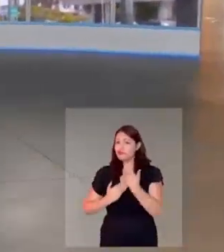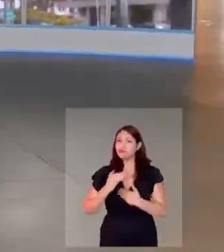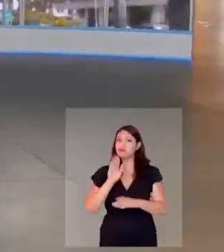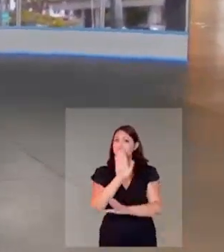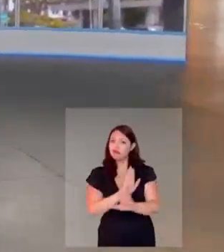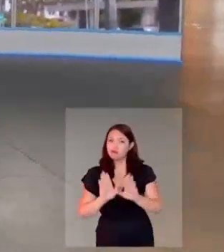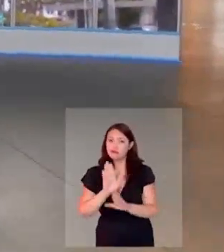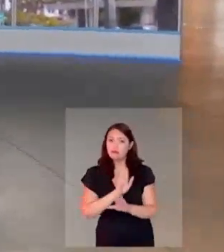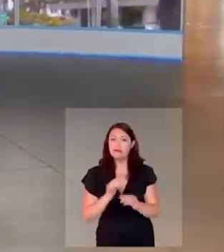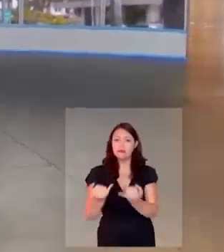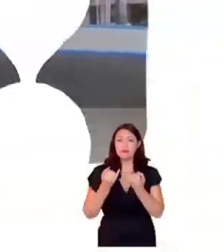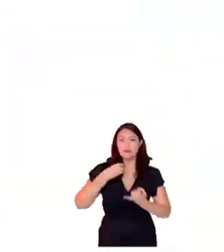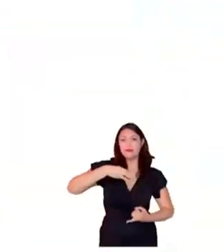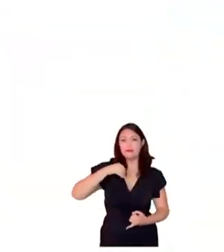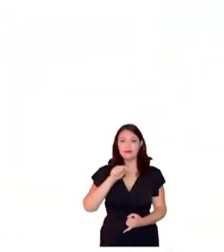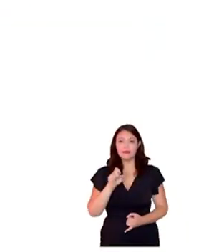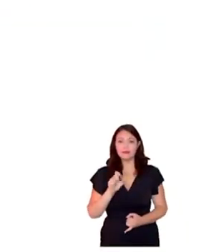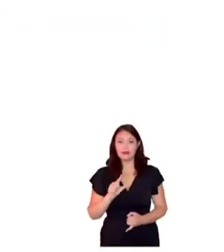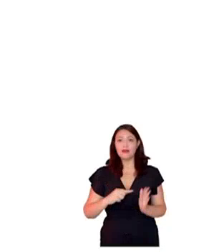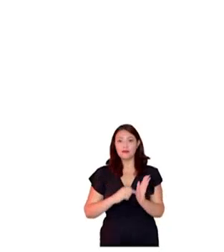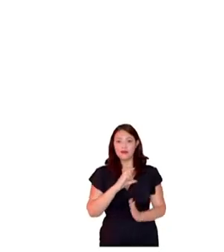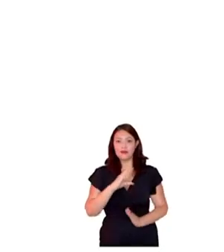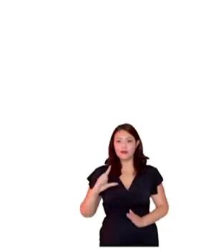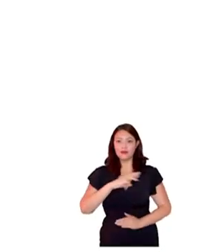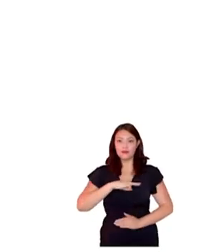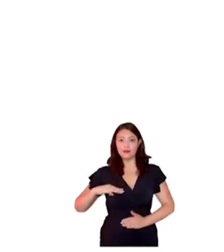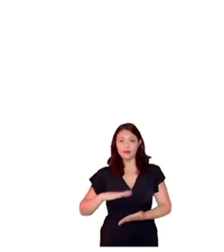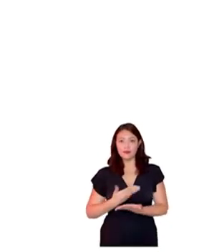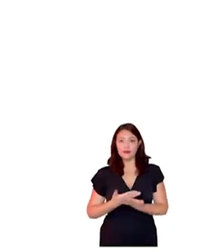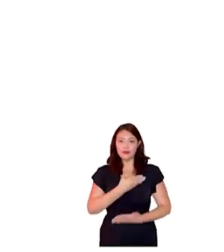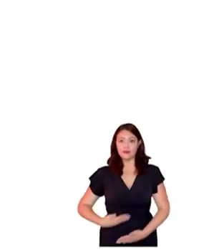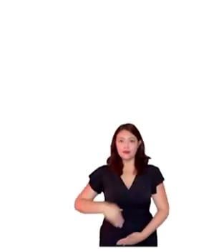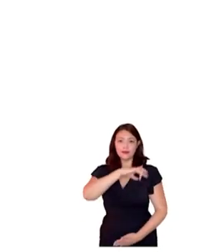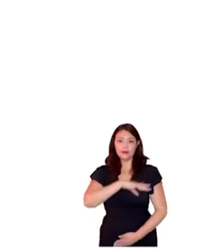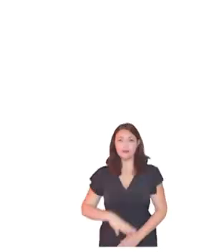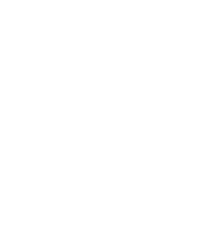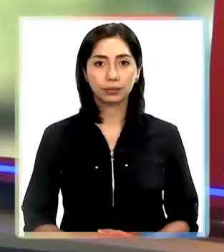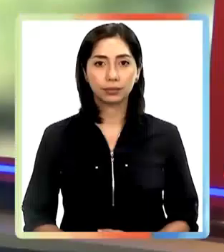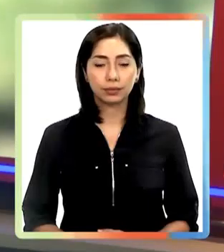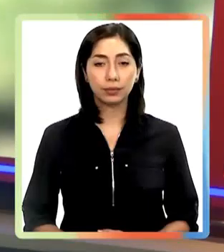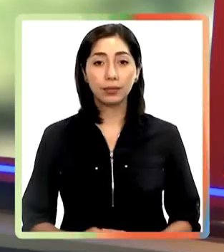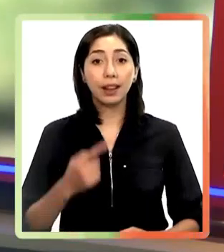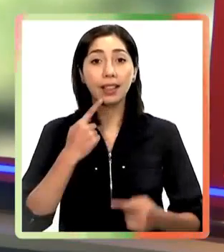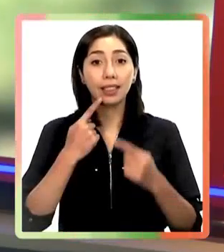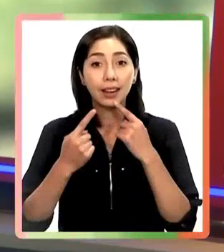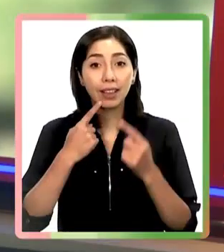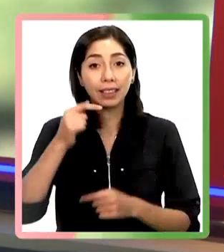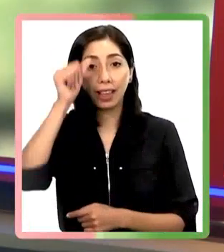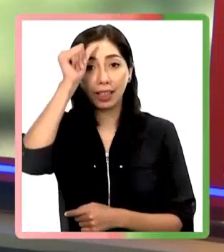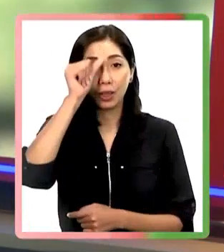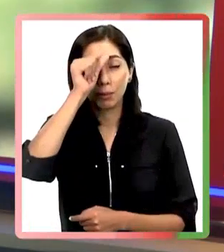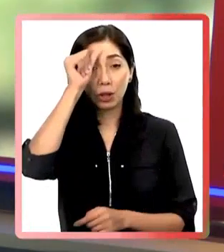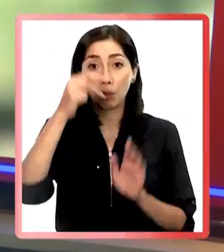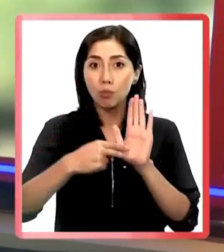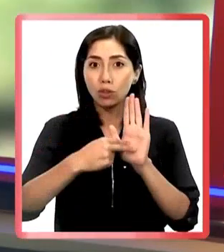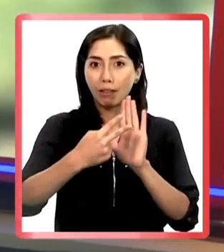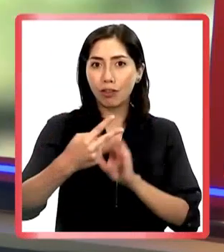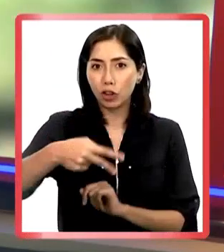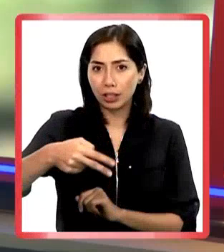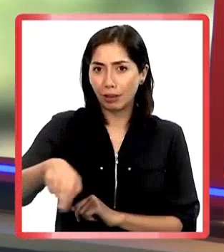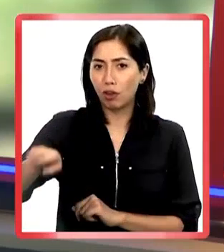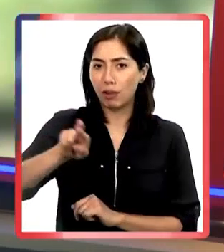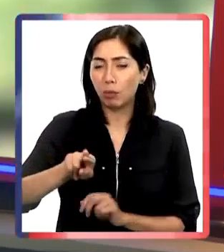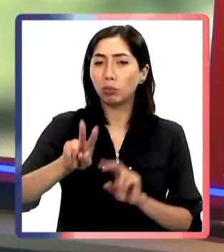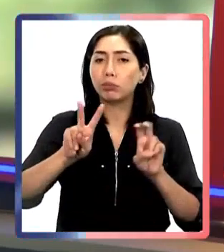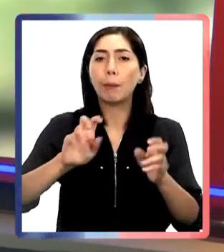COVID-19. Infórmate en minsal.cl. Ministerio de Salud, Gobierno de Chile. Estamos de regreso en la entrevista del domingo de Portavoz